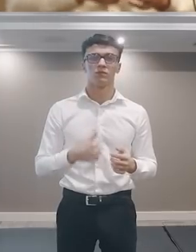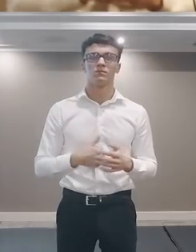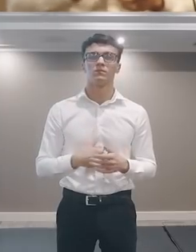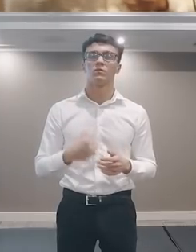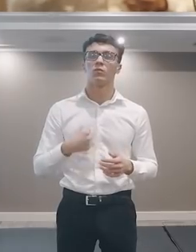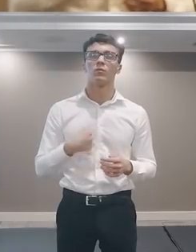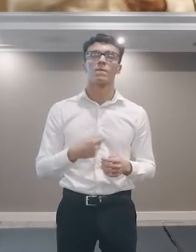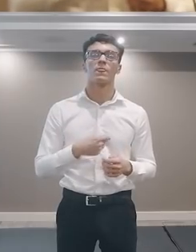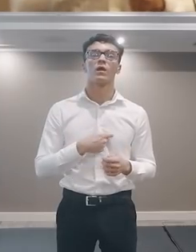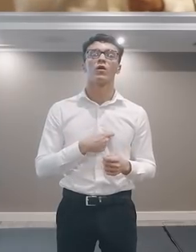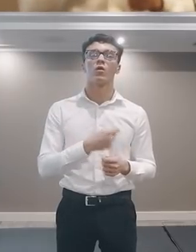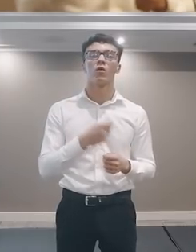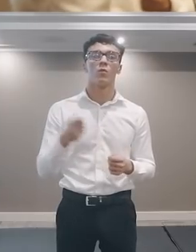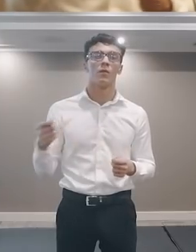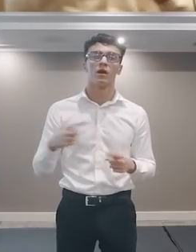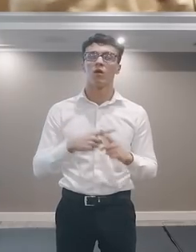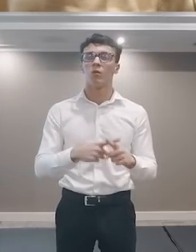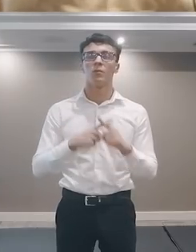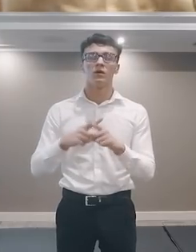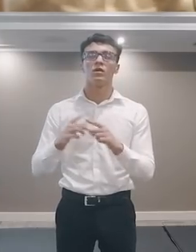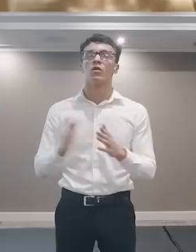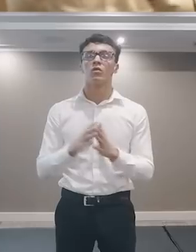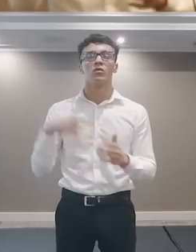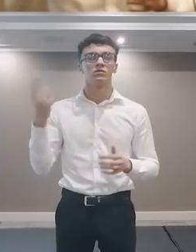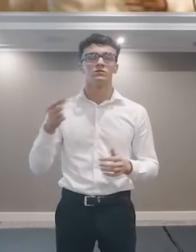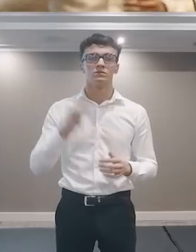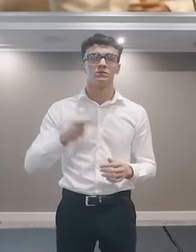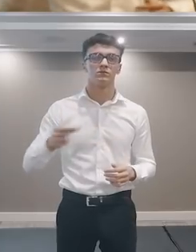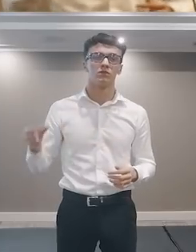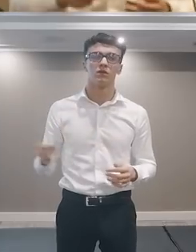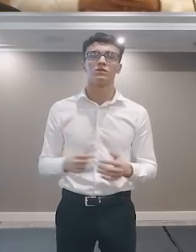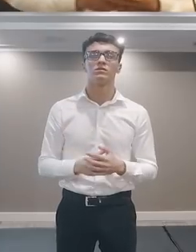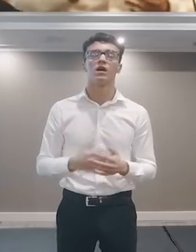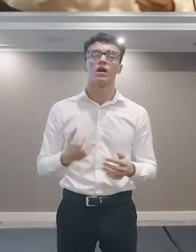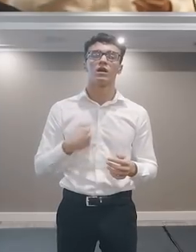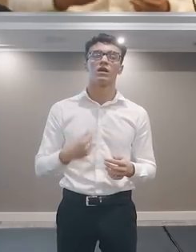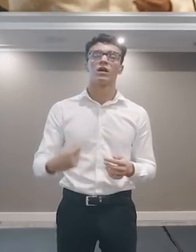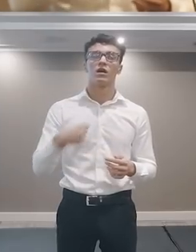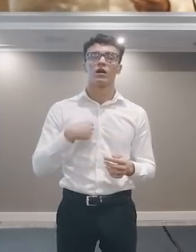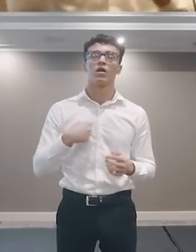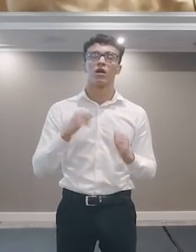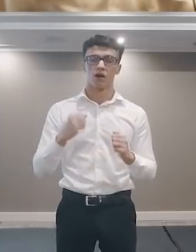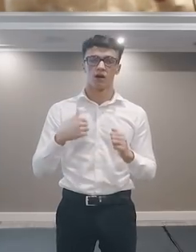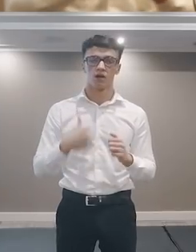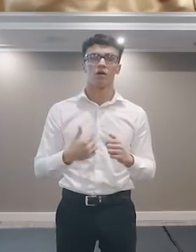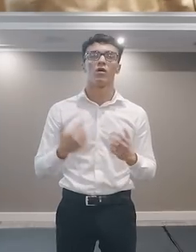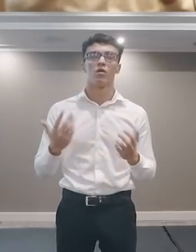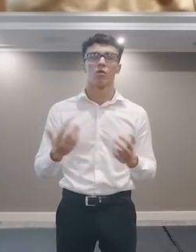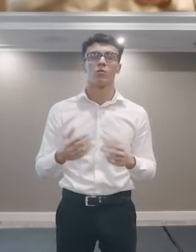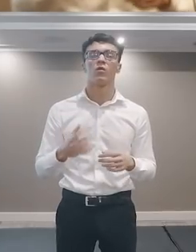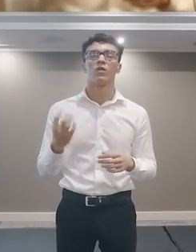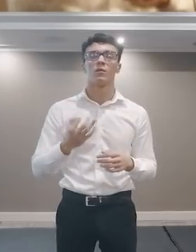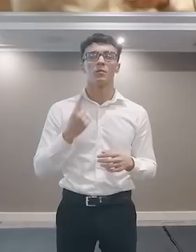personas yo tenía un beneficio pero también os digo una cosa a menos de una cosa es muy importante que entendáis